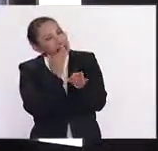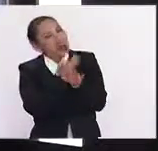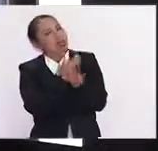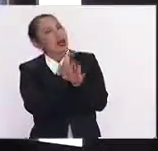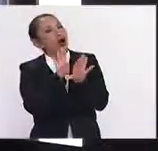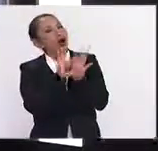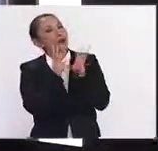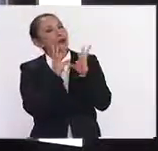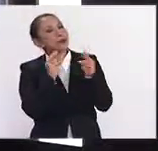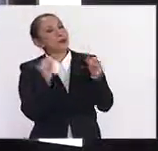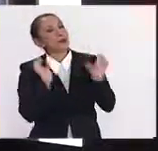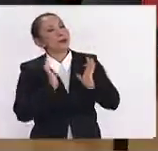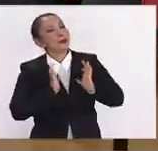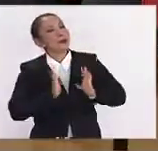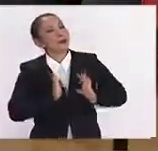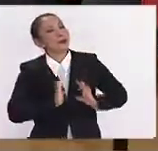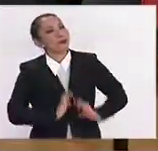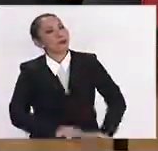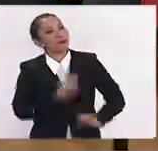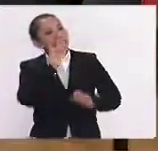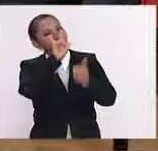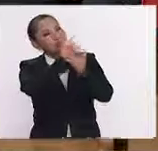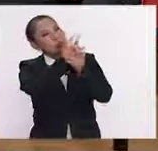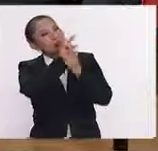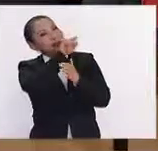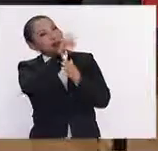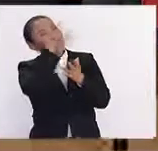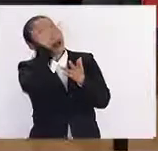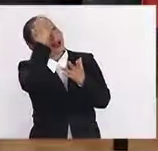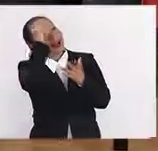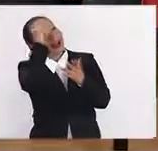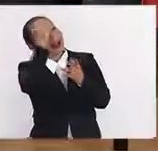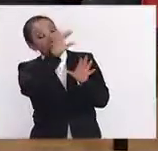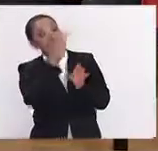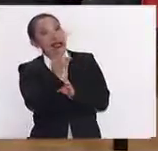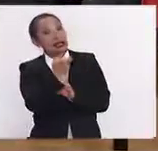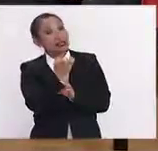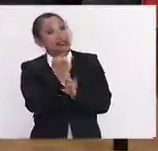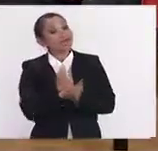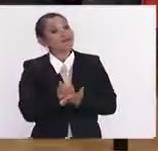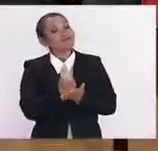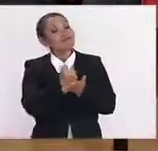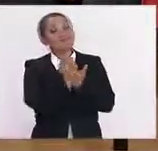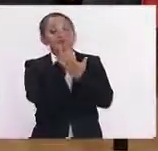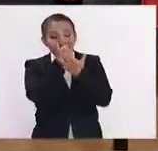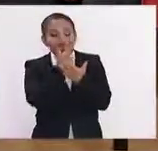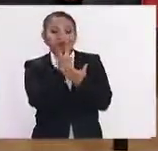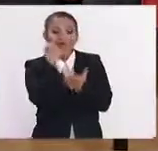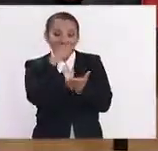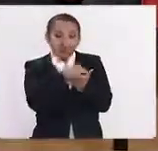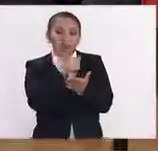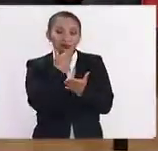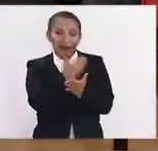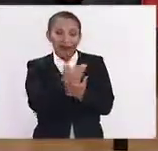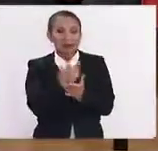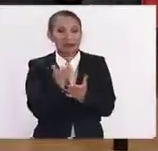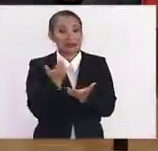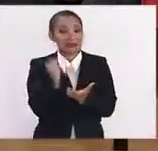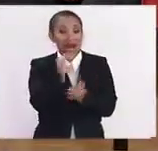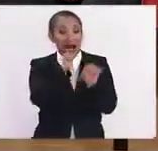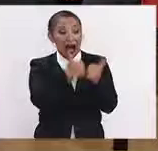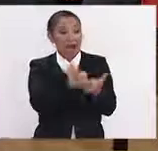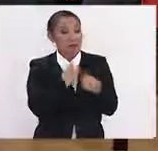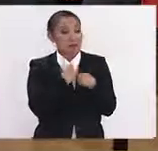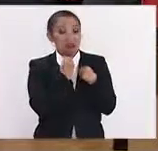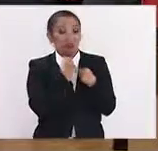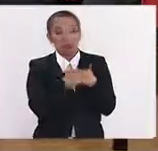de relajación enfrente del cuadro, lo es todo. Es lo que creo que fue Nietzsche el que dijo que sin arte la